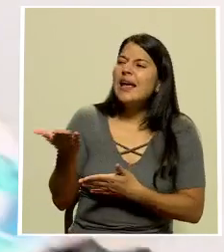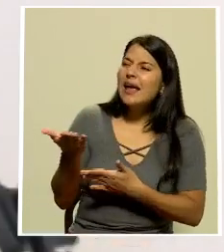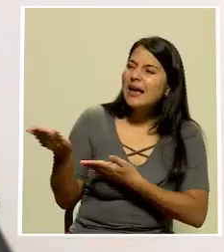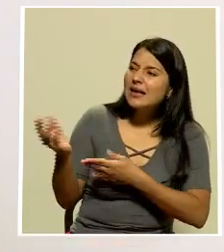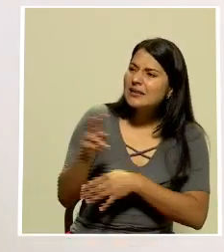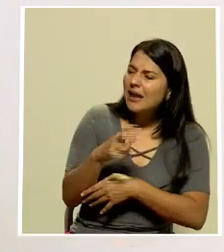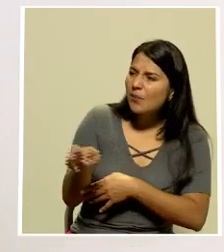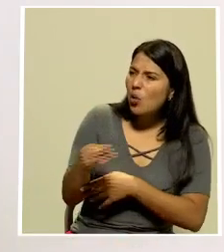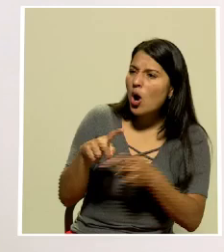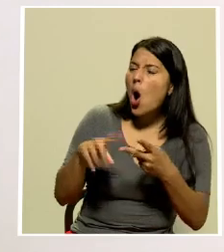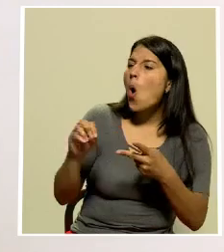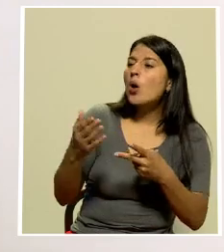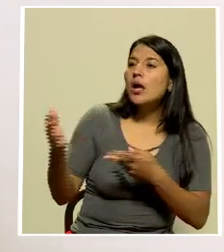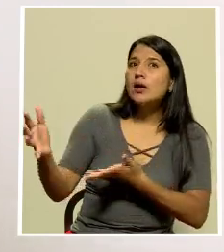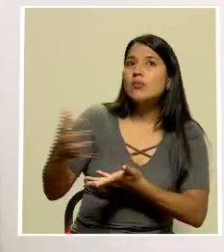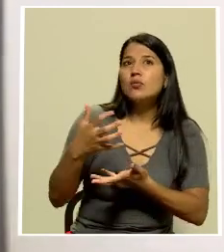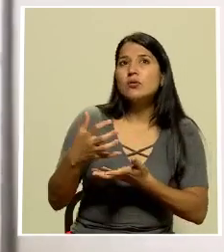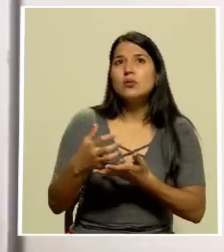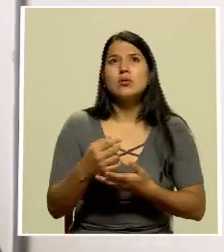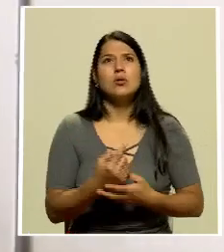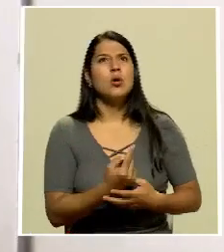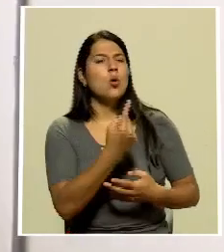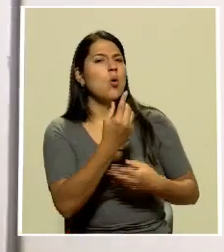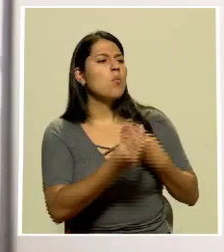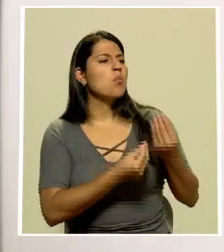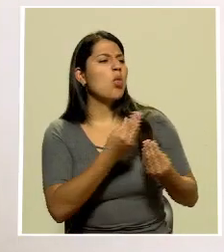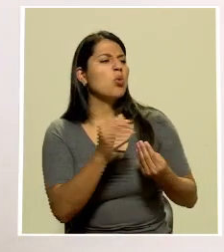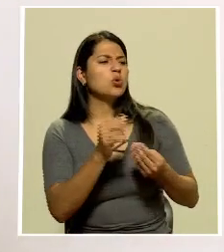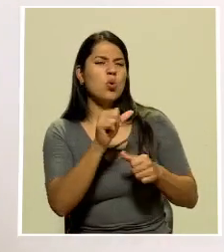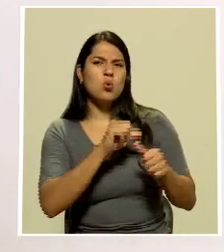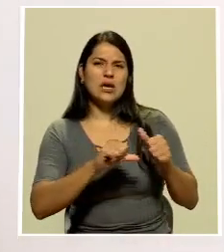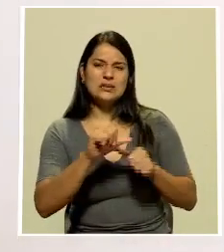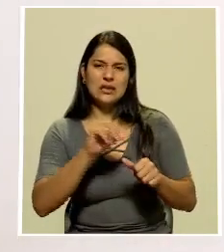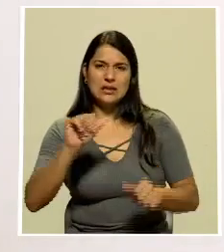recoger? Eso es un producto ahí, como un aceite agrícola.